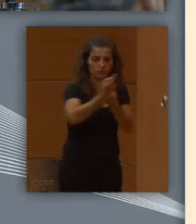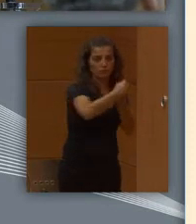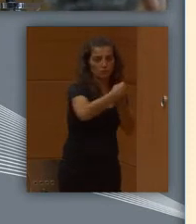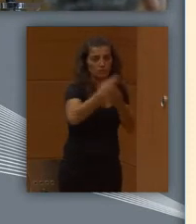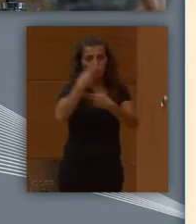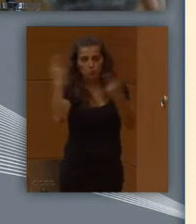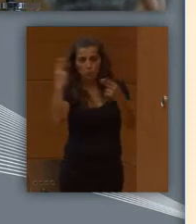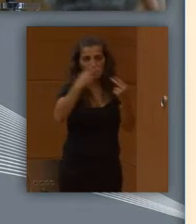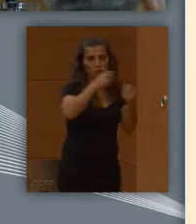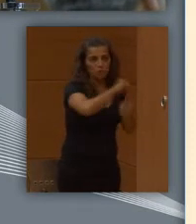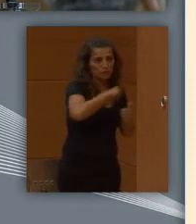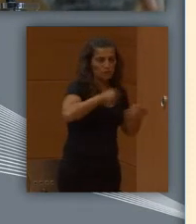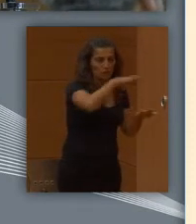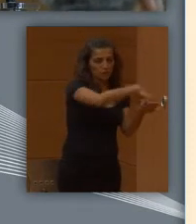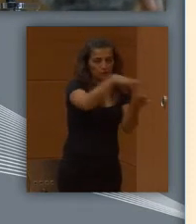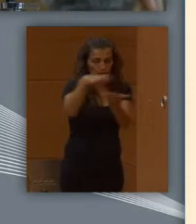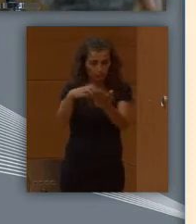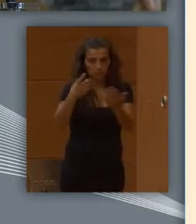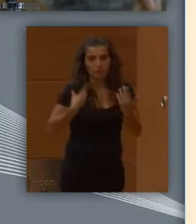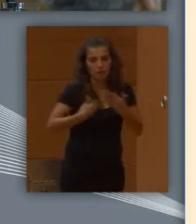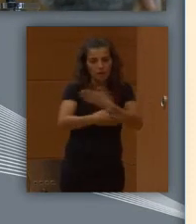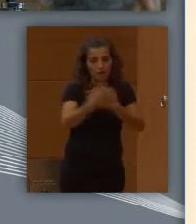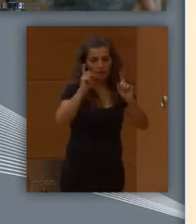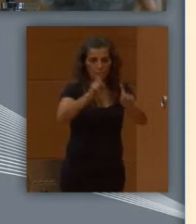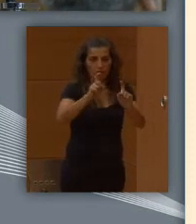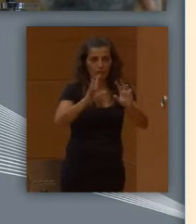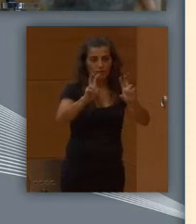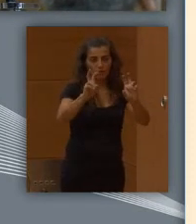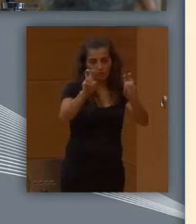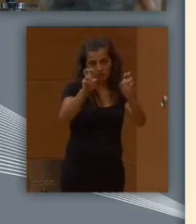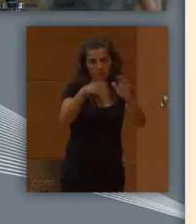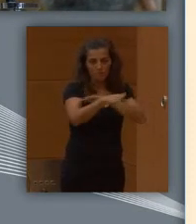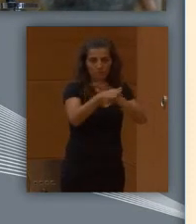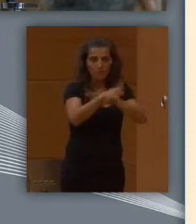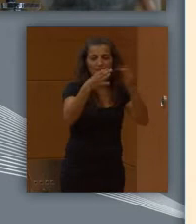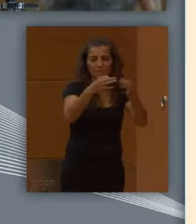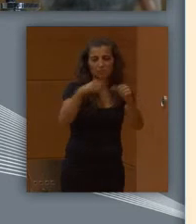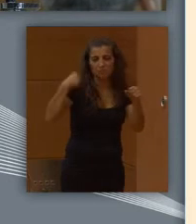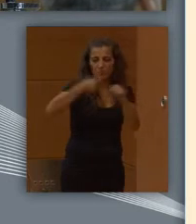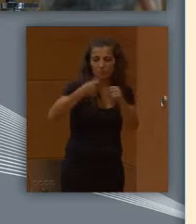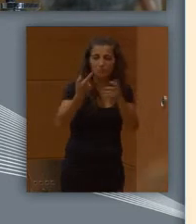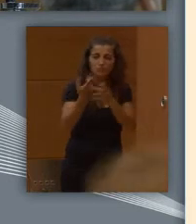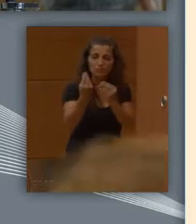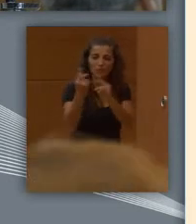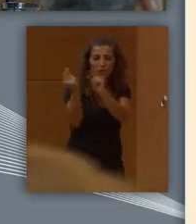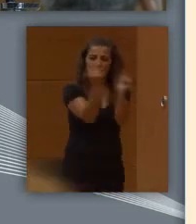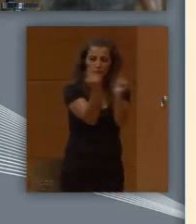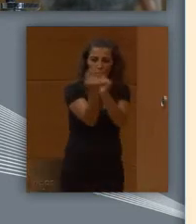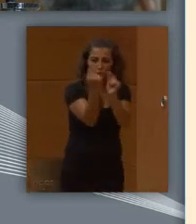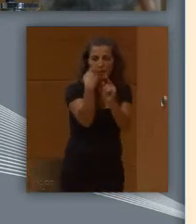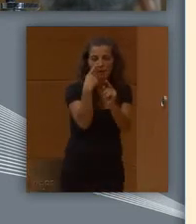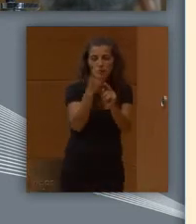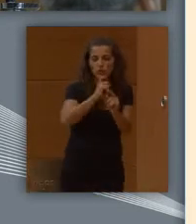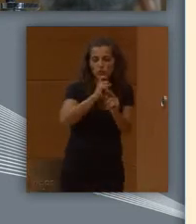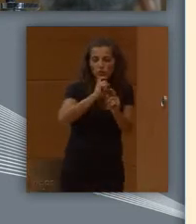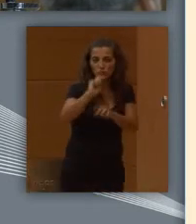fomentar el acceso a la educación en accesibilidad. Una de las cosas que siempre se discute es cómo la formación